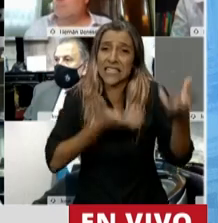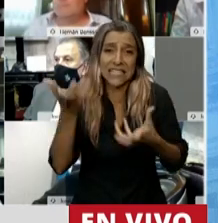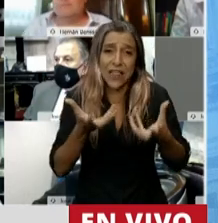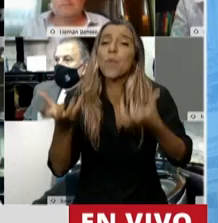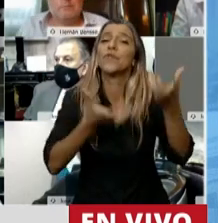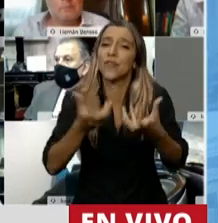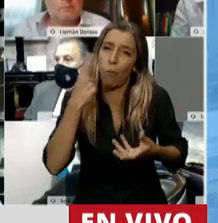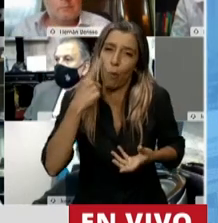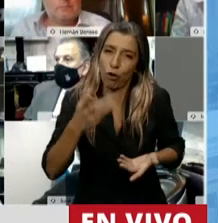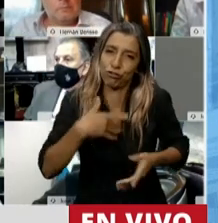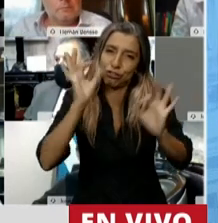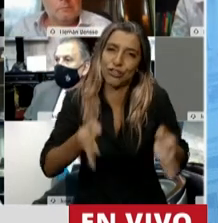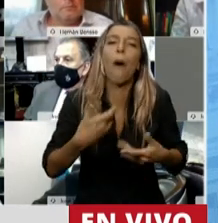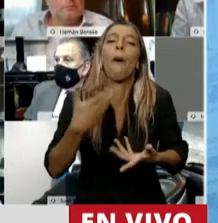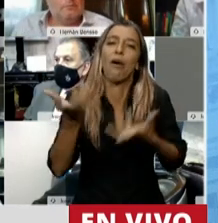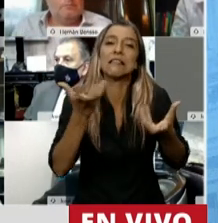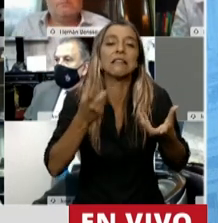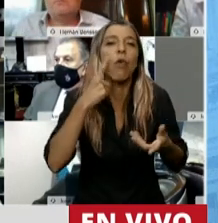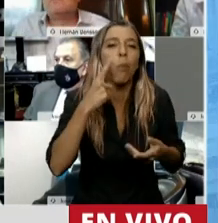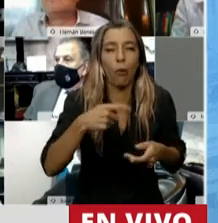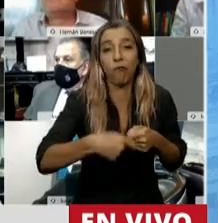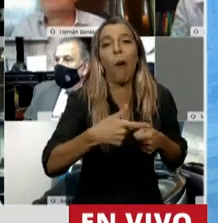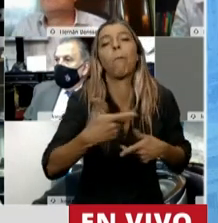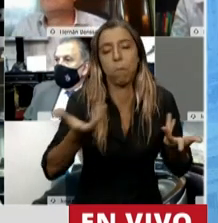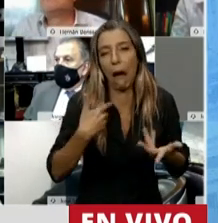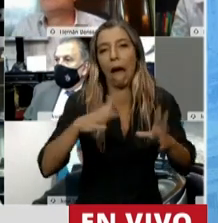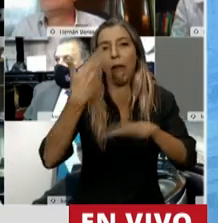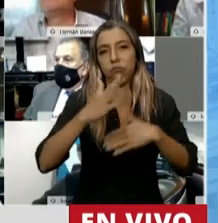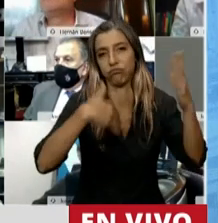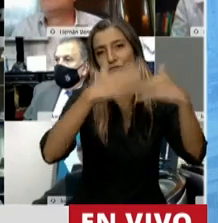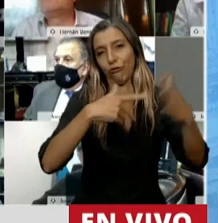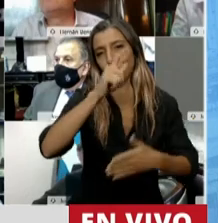y rurales en nuestros montes nativos y en nuestros humedales.